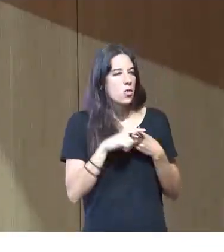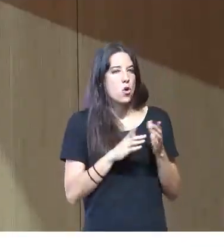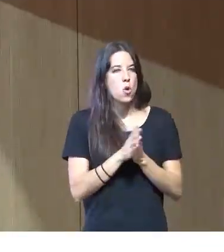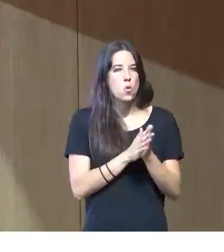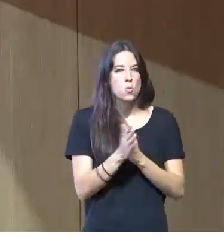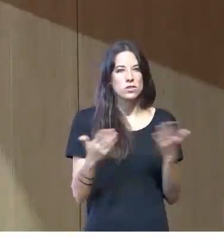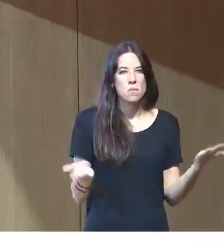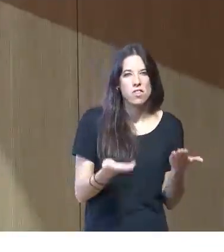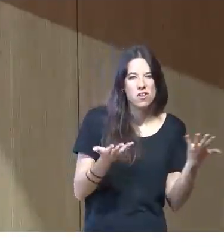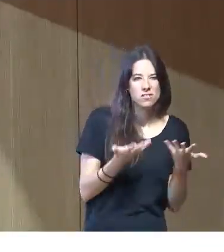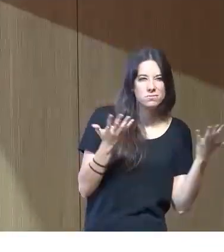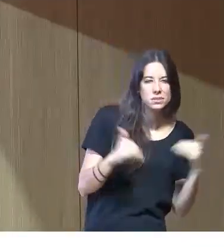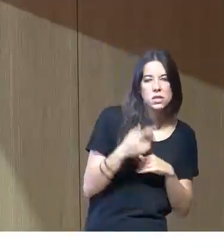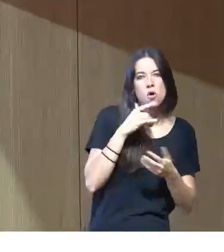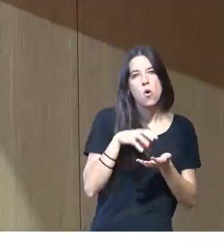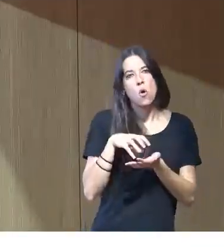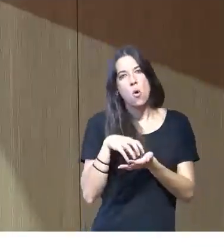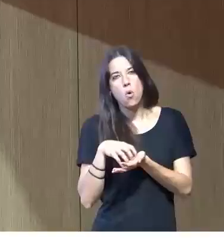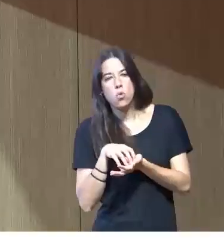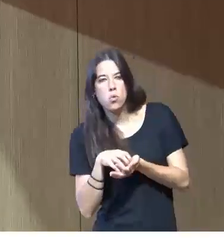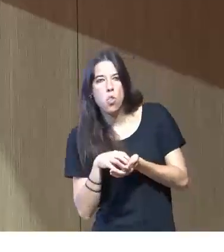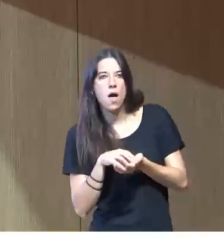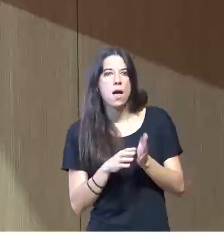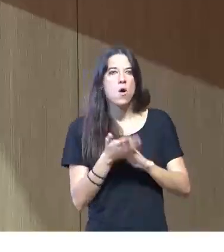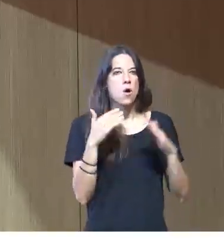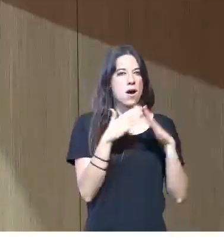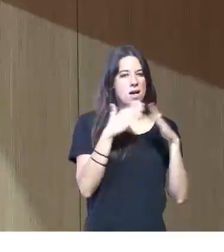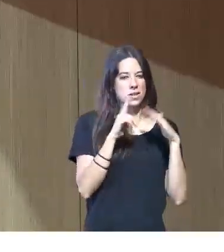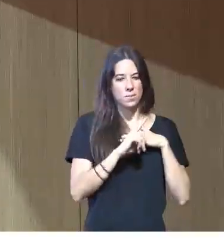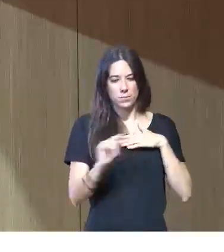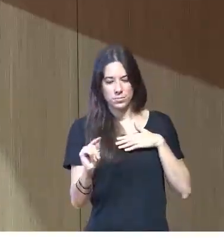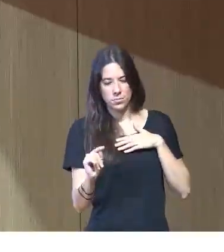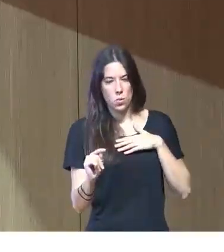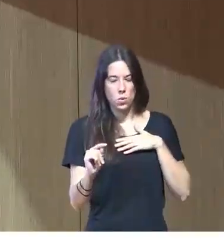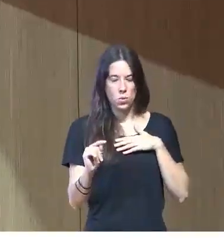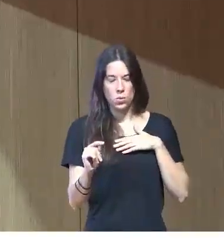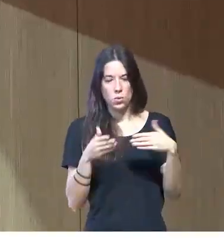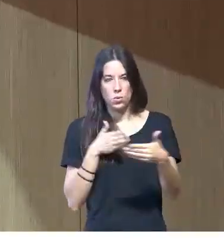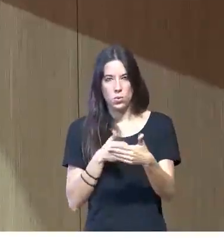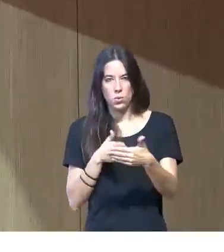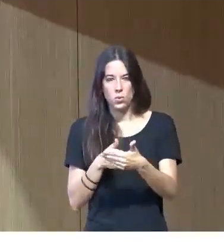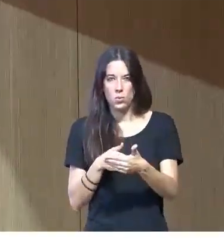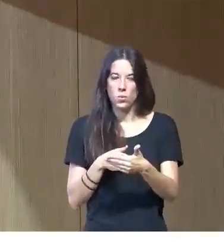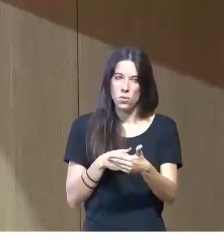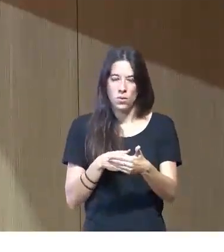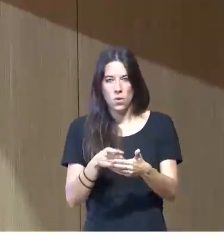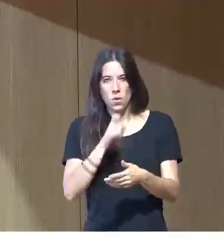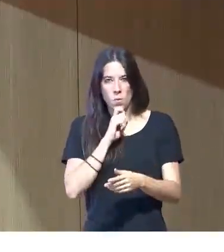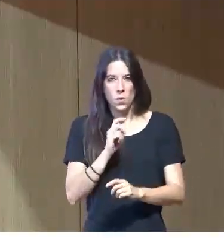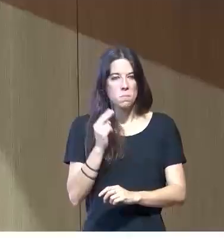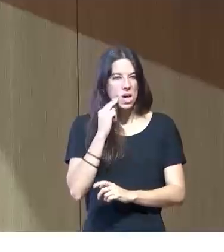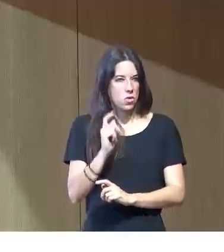la duda el tener miedo de salir de casa y enfrentar los problemas y para eso pues